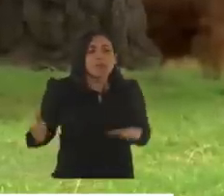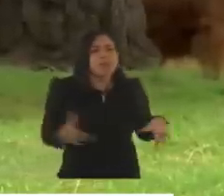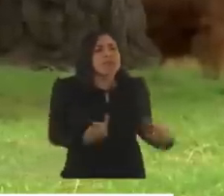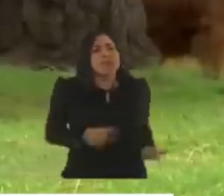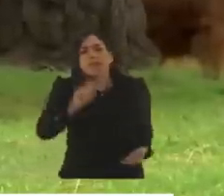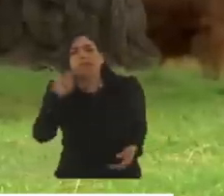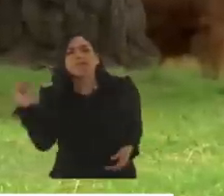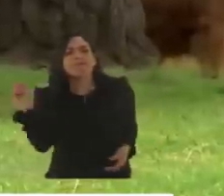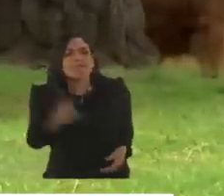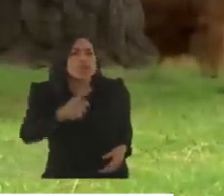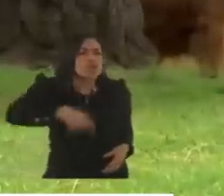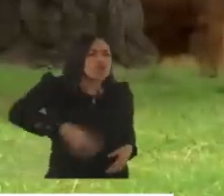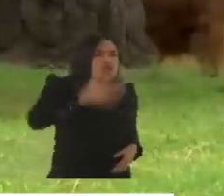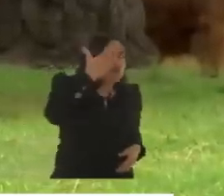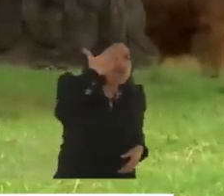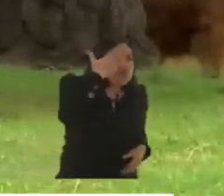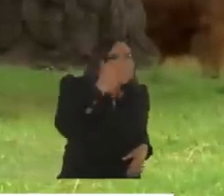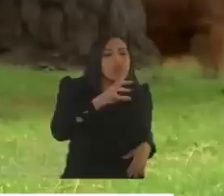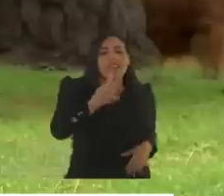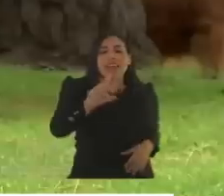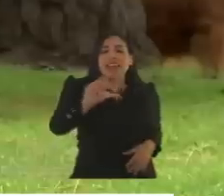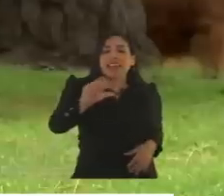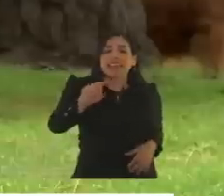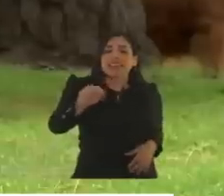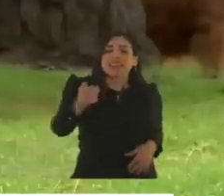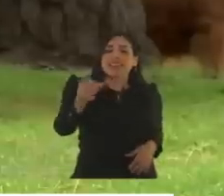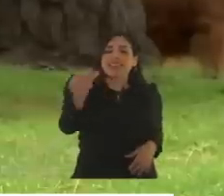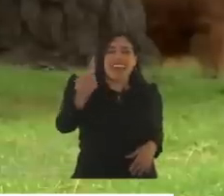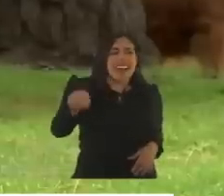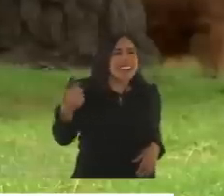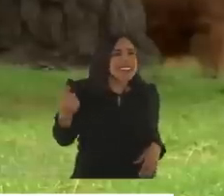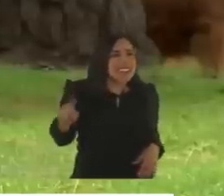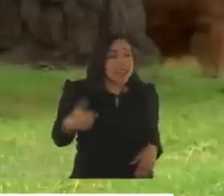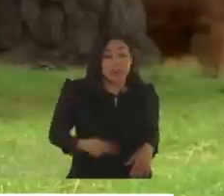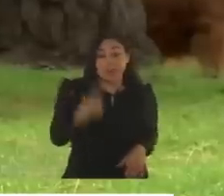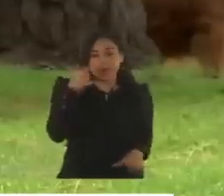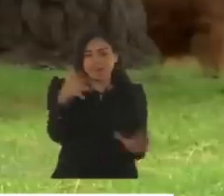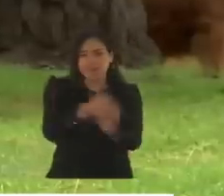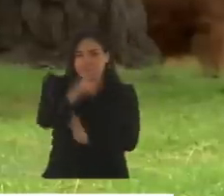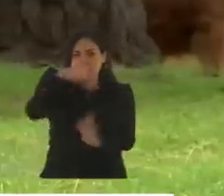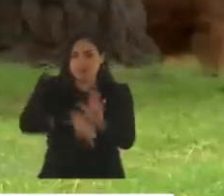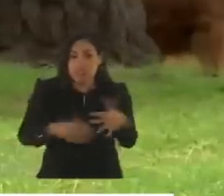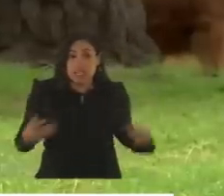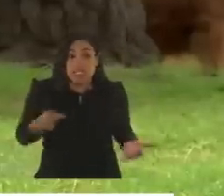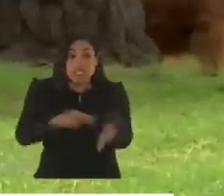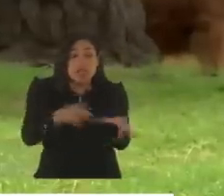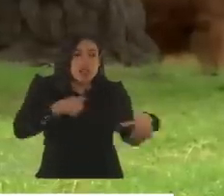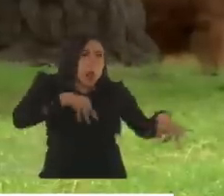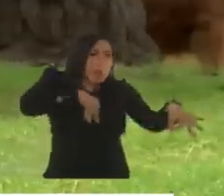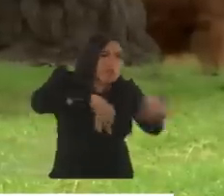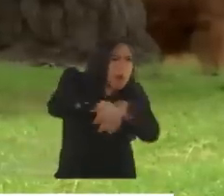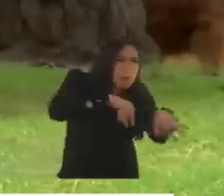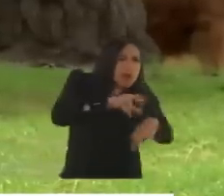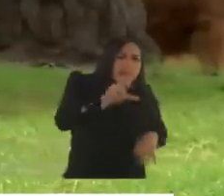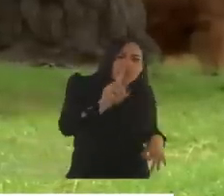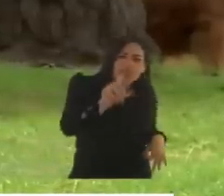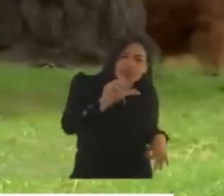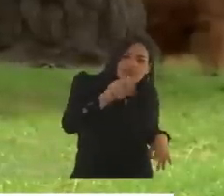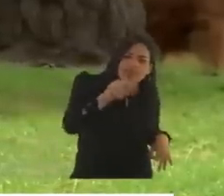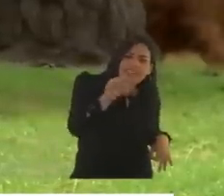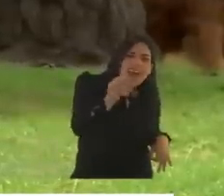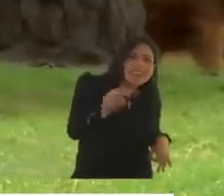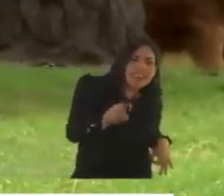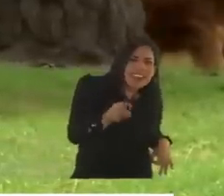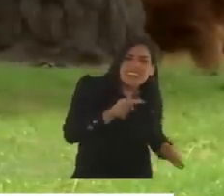preguntarles a ustedes si saben lo que son las dantas. Si no, los invito a que vean el siguiente informe porque no solo les voy a explicar qué son las dantas, sino por qué son